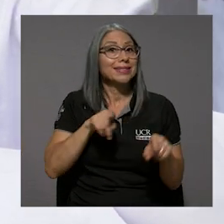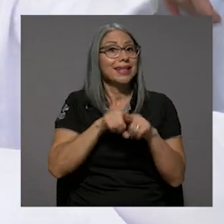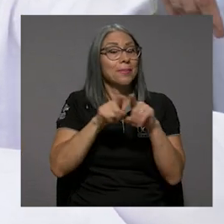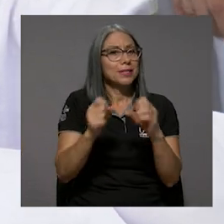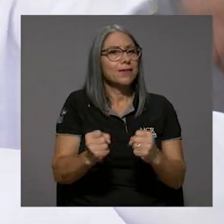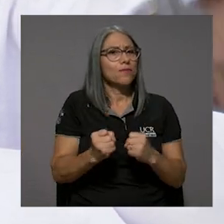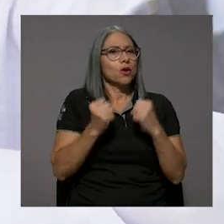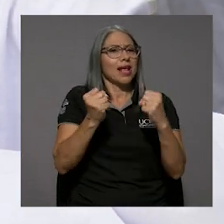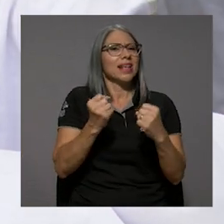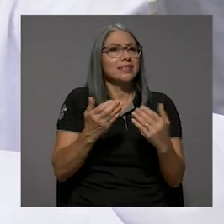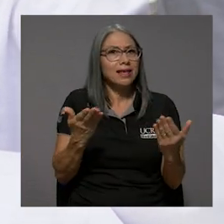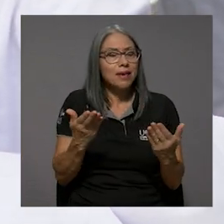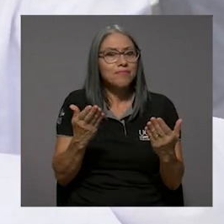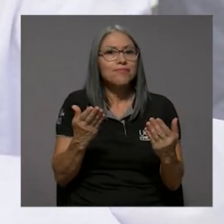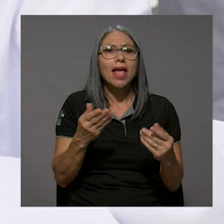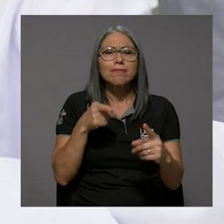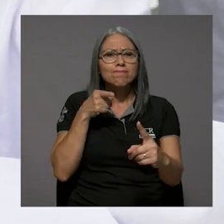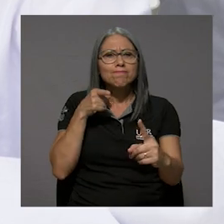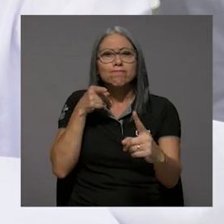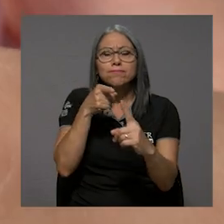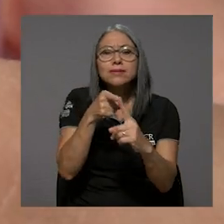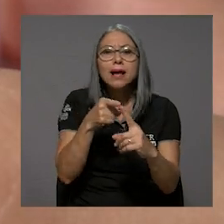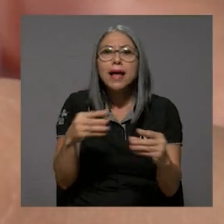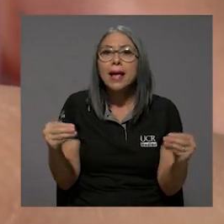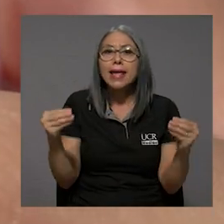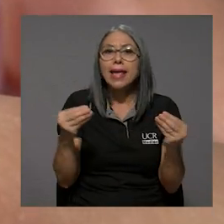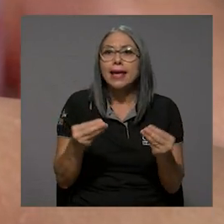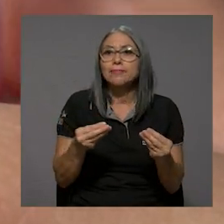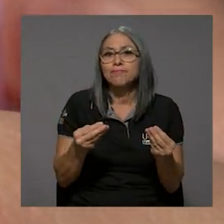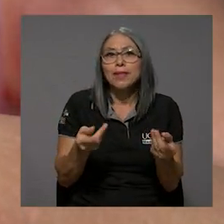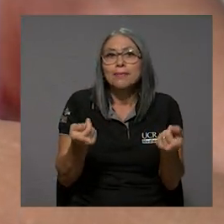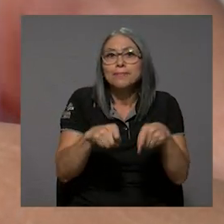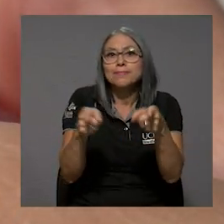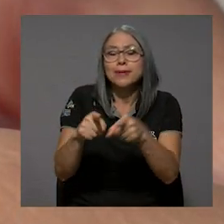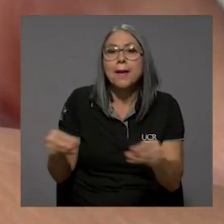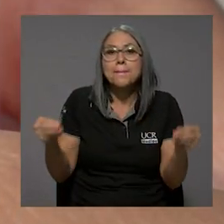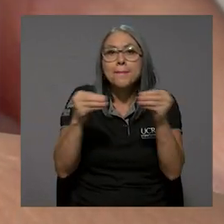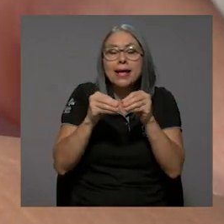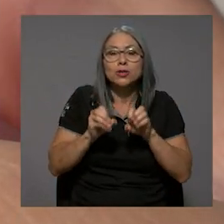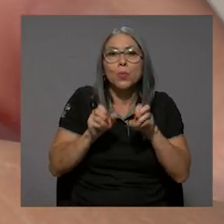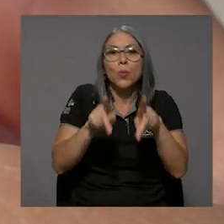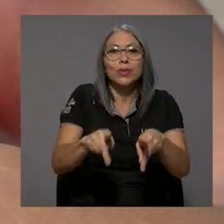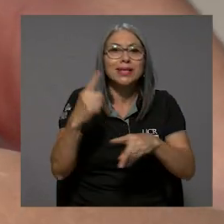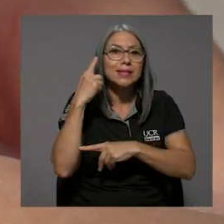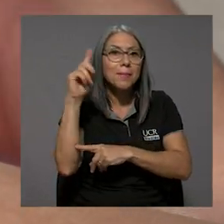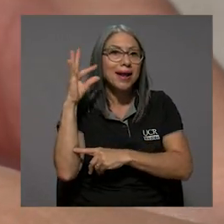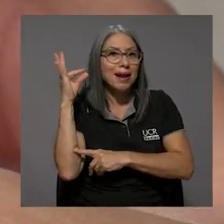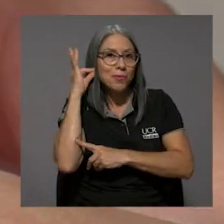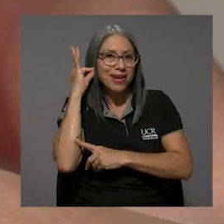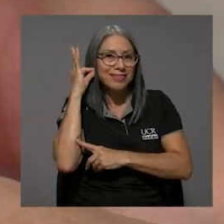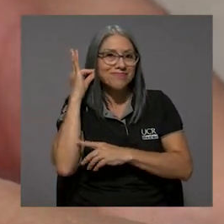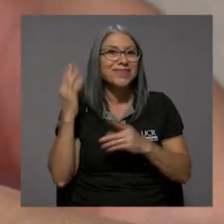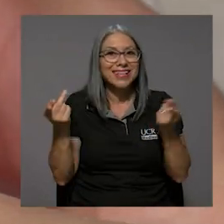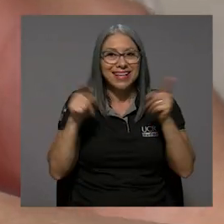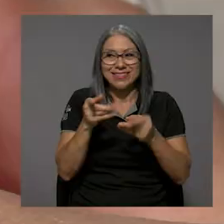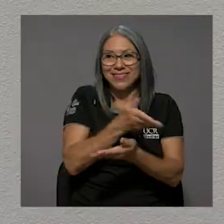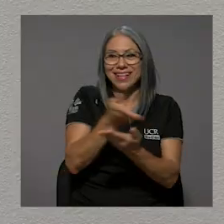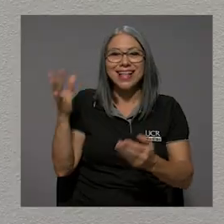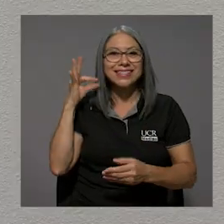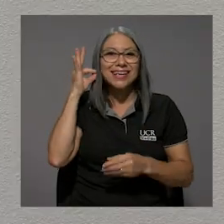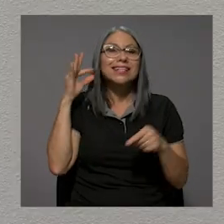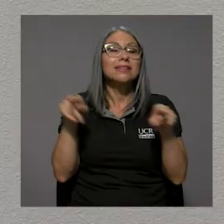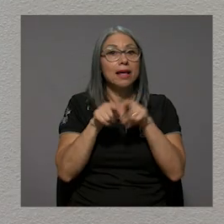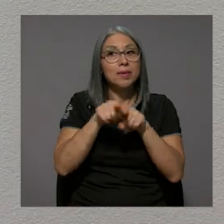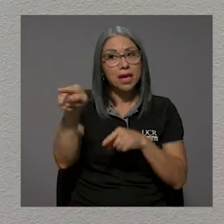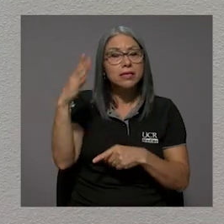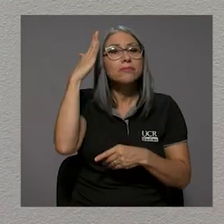fortalece, buscar que hayan más espacios también para la mujer, en este caso de las chicas, también acercarse a lo que